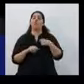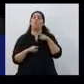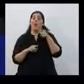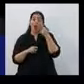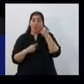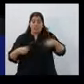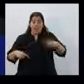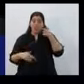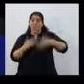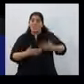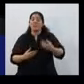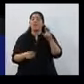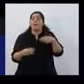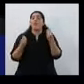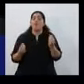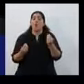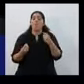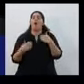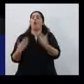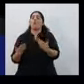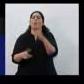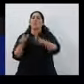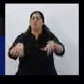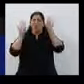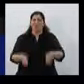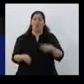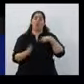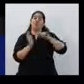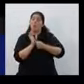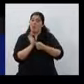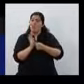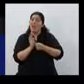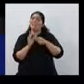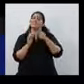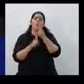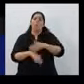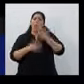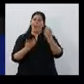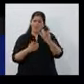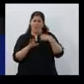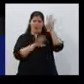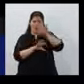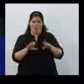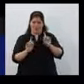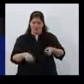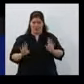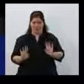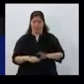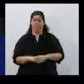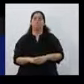desarrollar el conocimiento tenemos que darle oportunidades a todos en la ciudad de buenos aires y en cualquier lugar de la patria